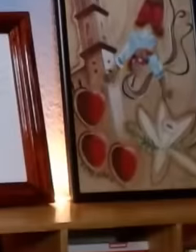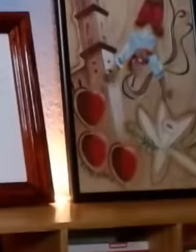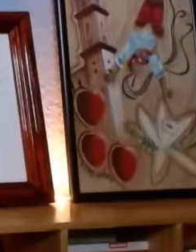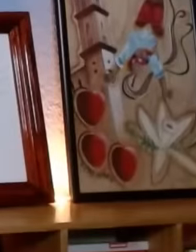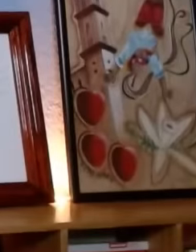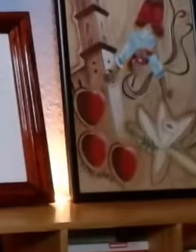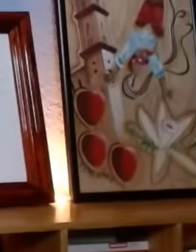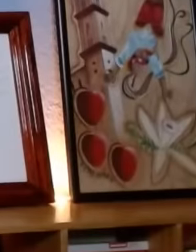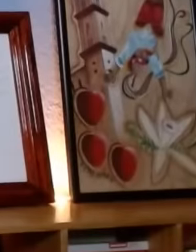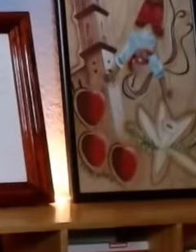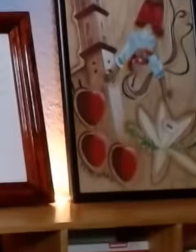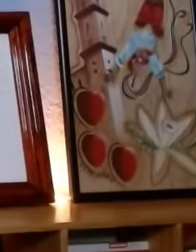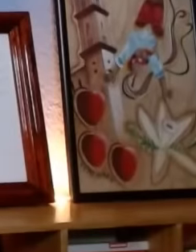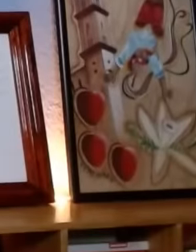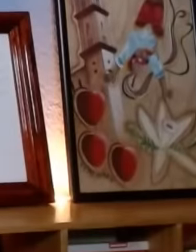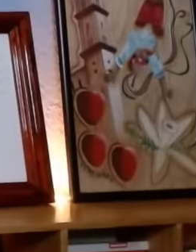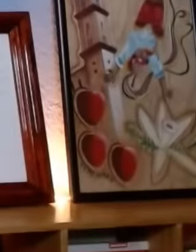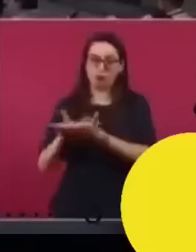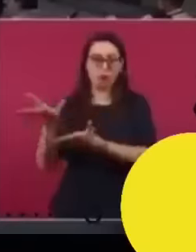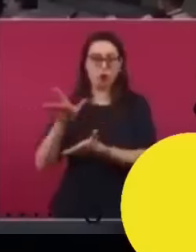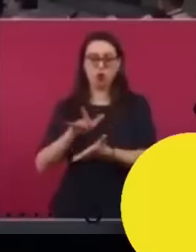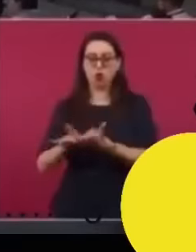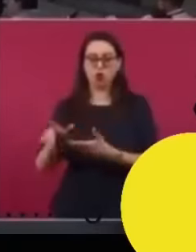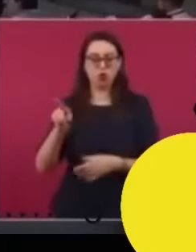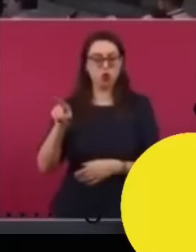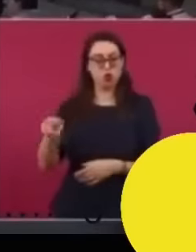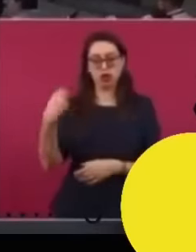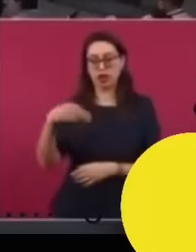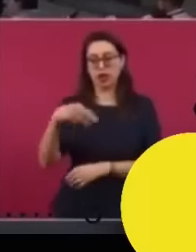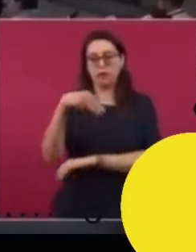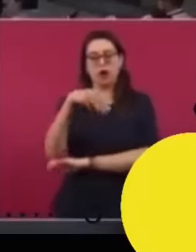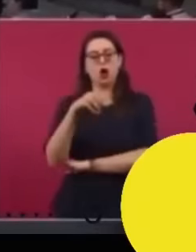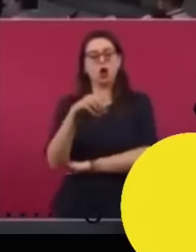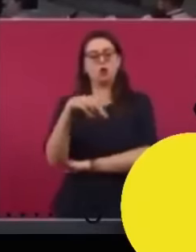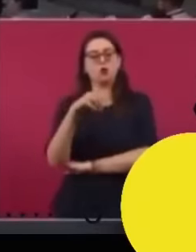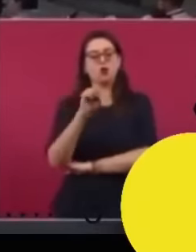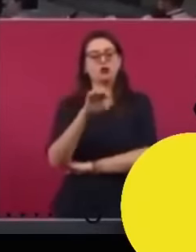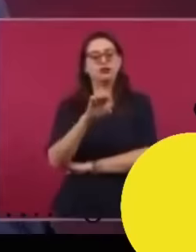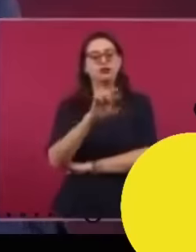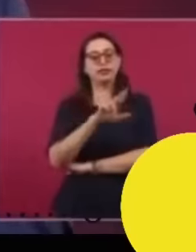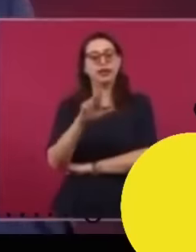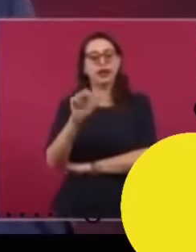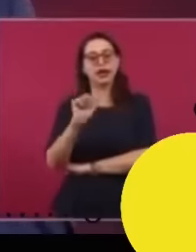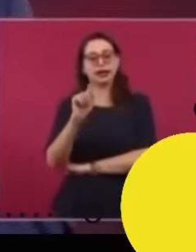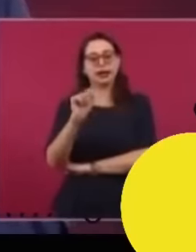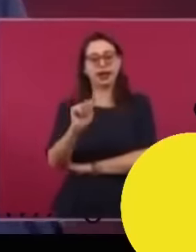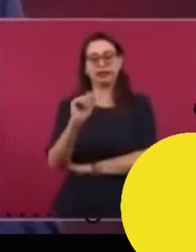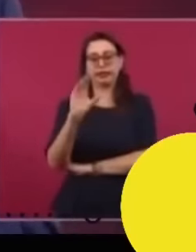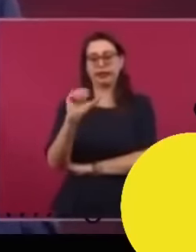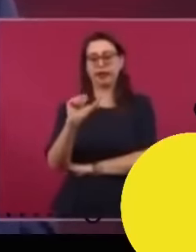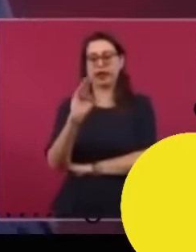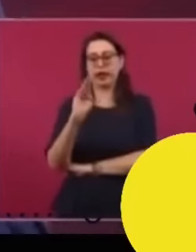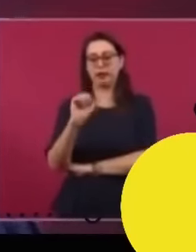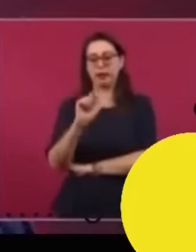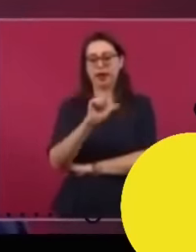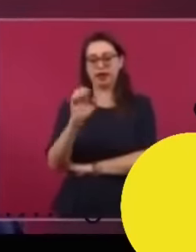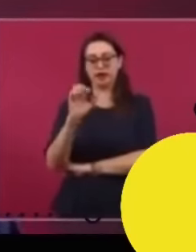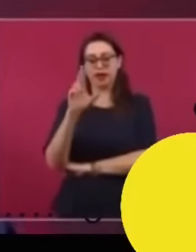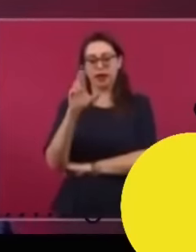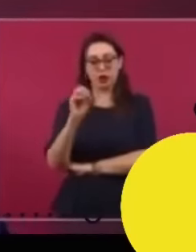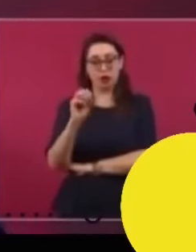conferencia matutina del 25 de mayo. Serrat, caballero, es migrante